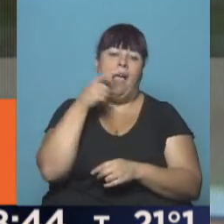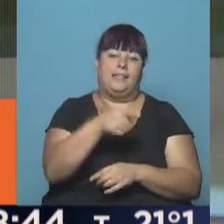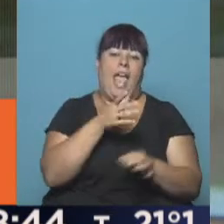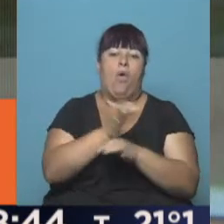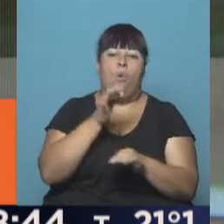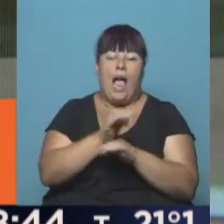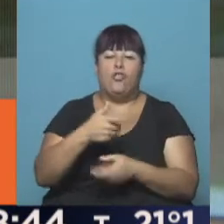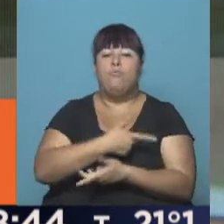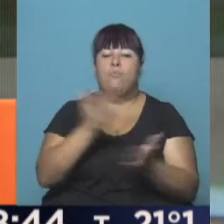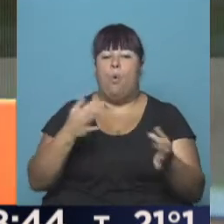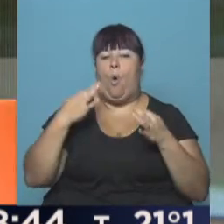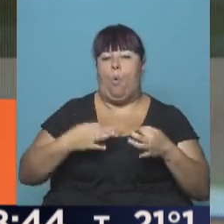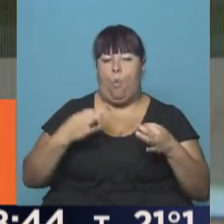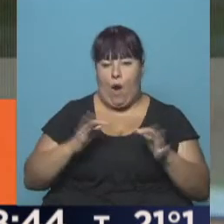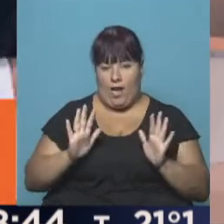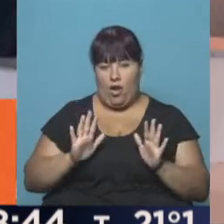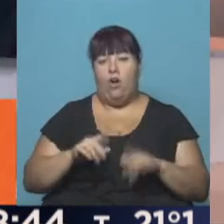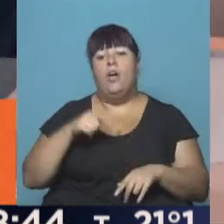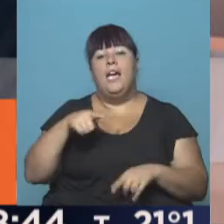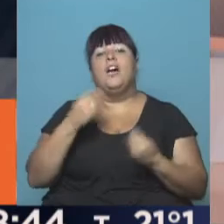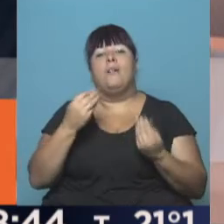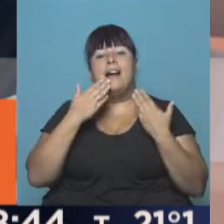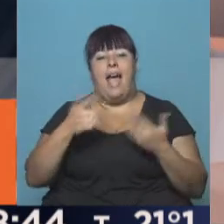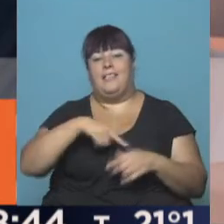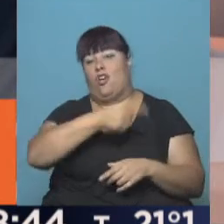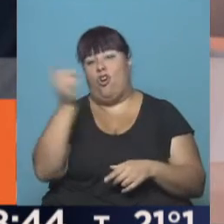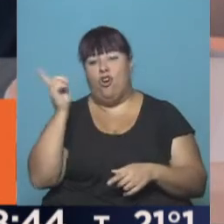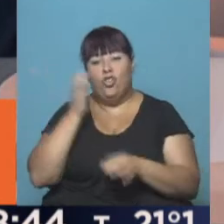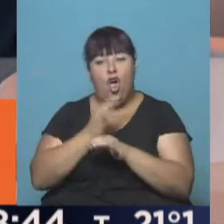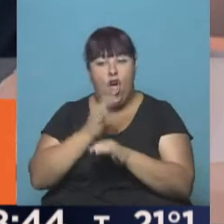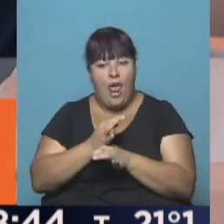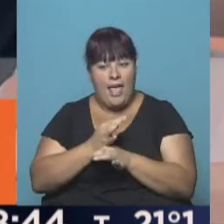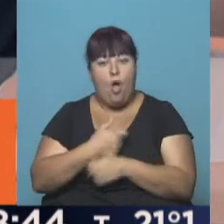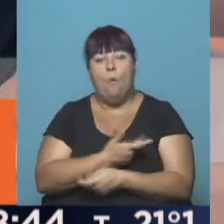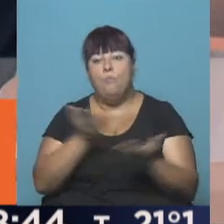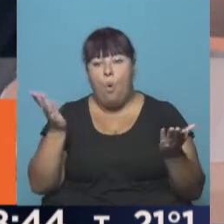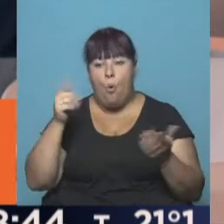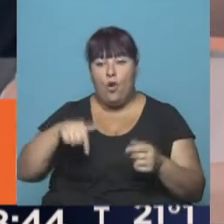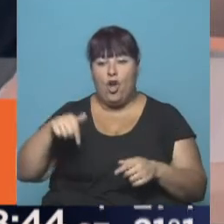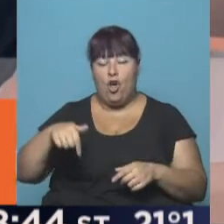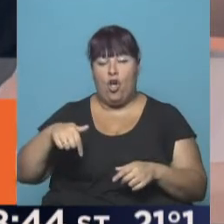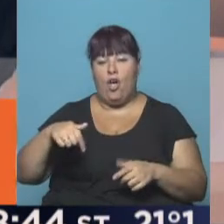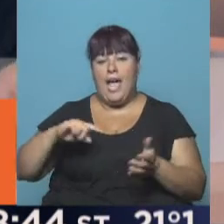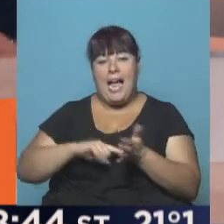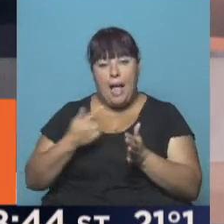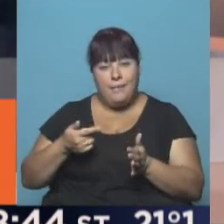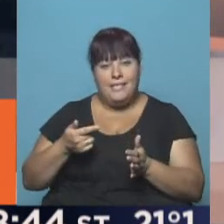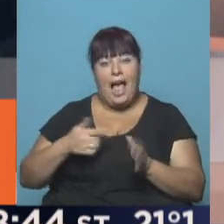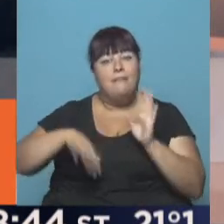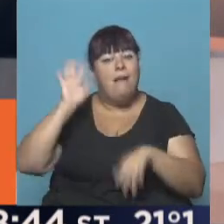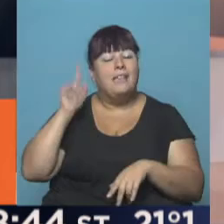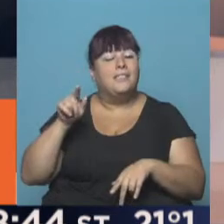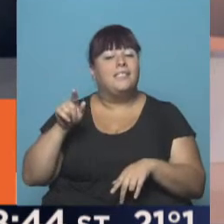una educación pública de excelencia y eso tiene que ver con que en el resto de los colegios públicos que en la ciudad de buenos aires